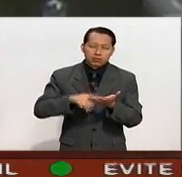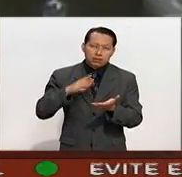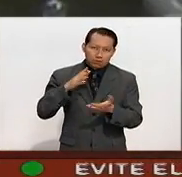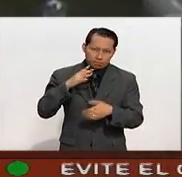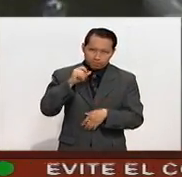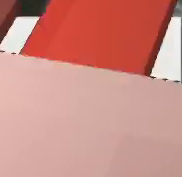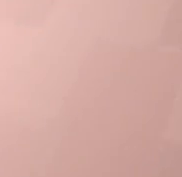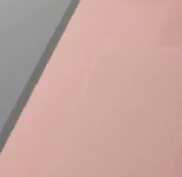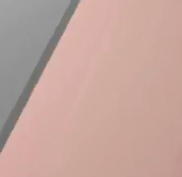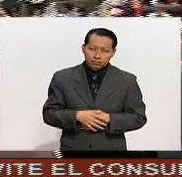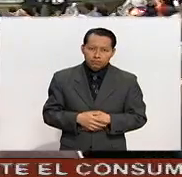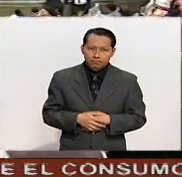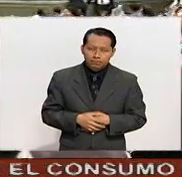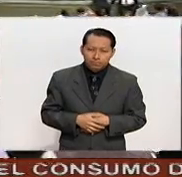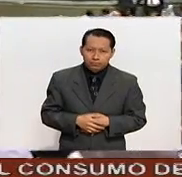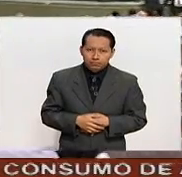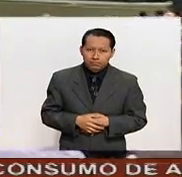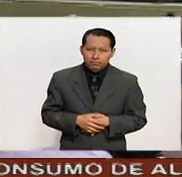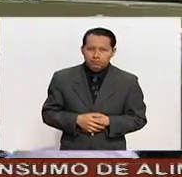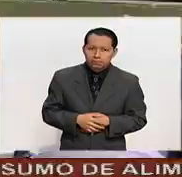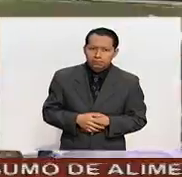Origen.